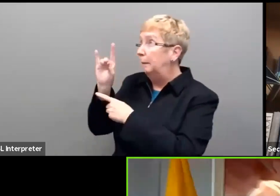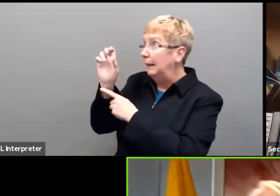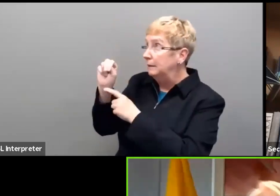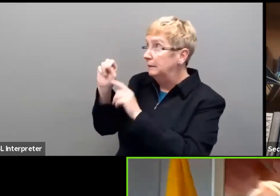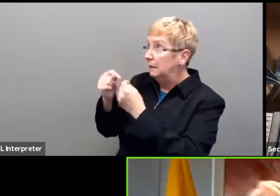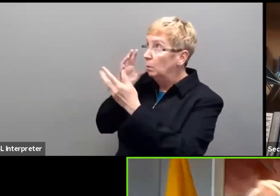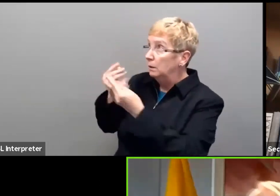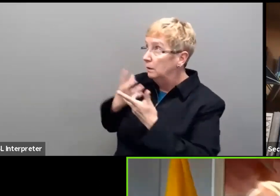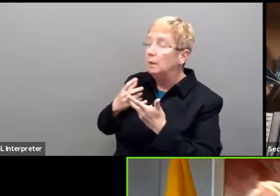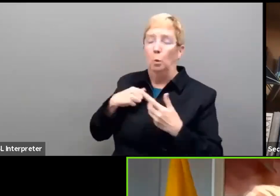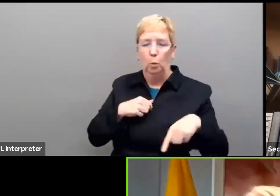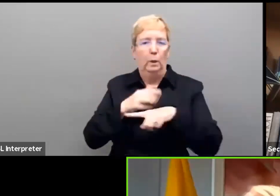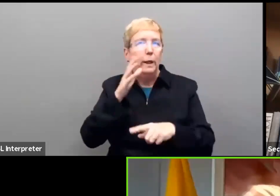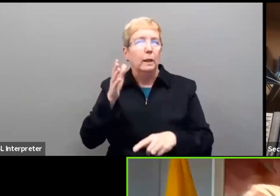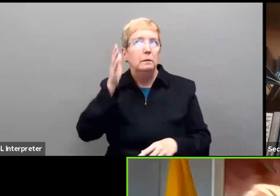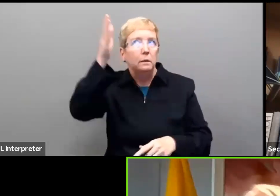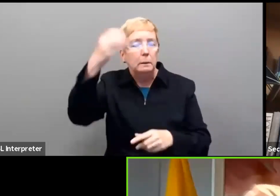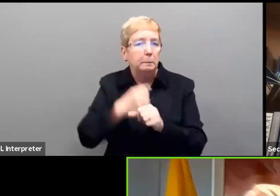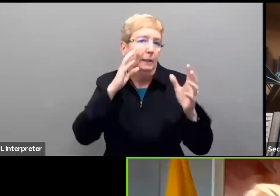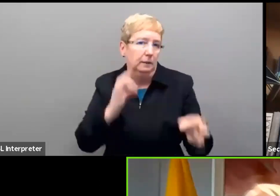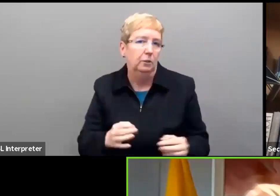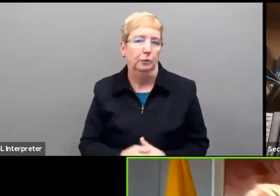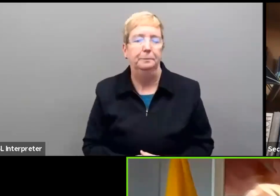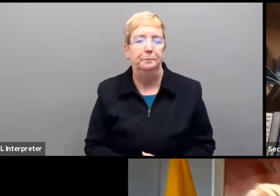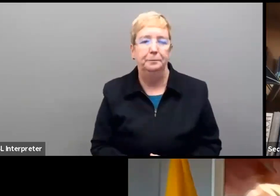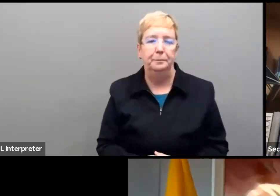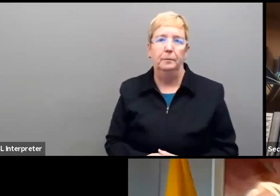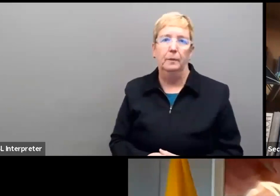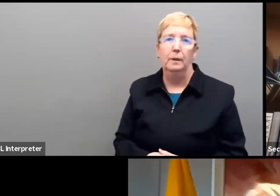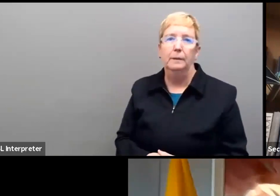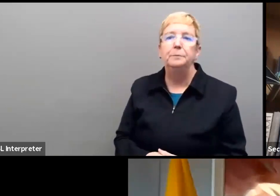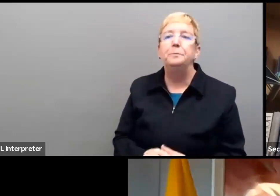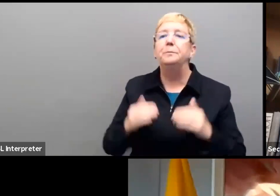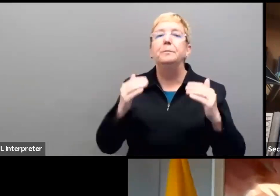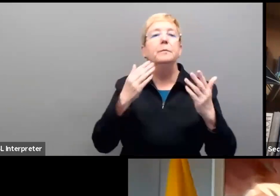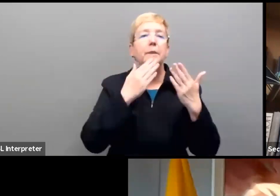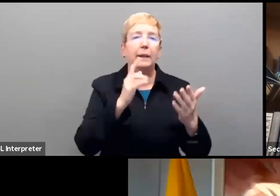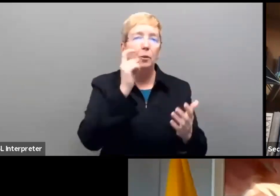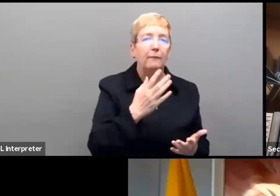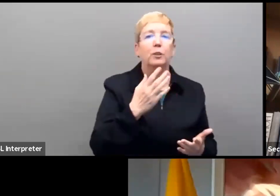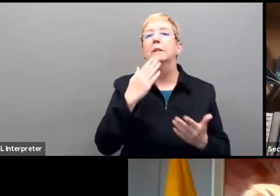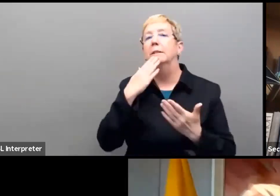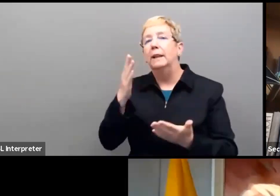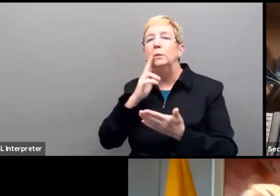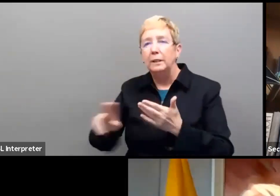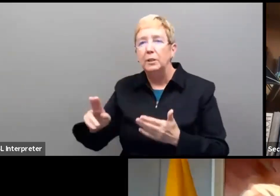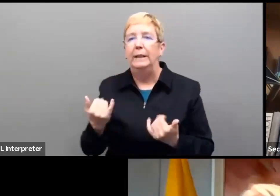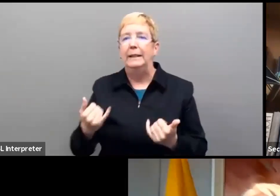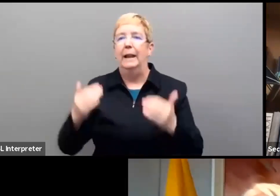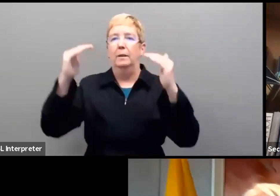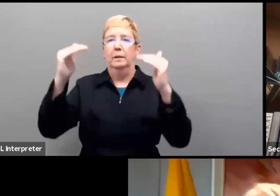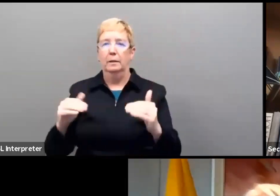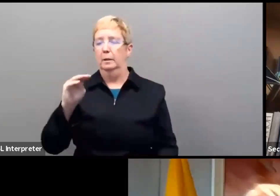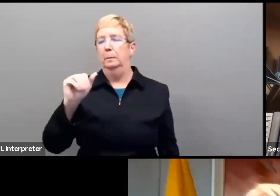asuntos y es lo que deberían de ser. Es mi expectativa para mi propio equipo de modelaje y también el equipo nacional y los expertos